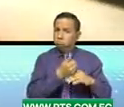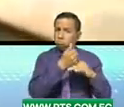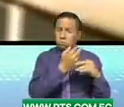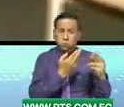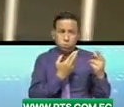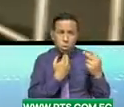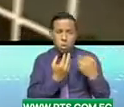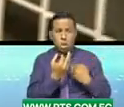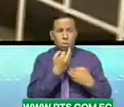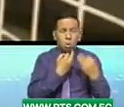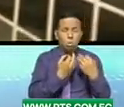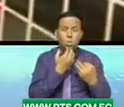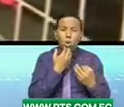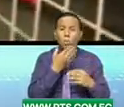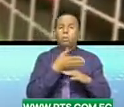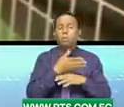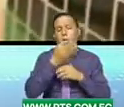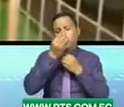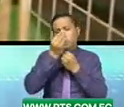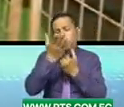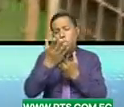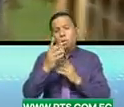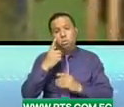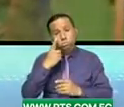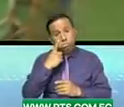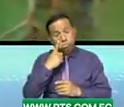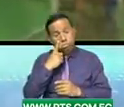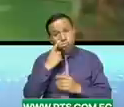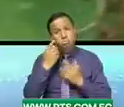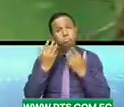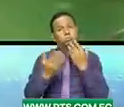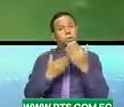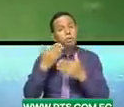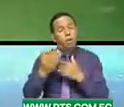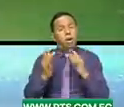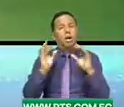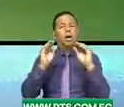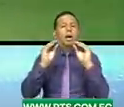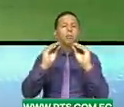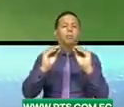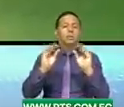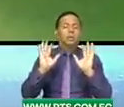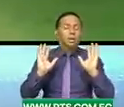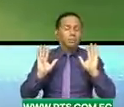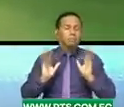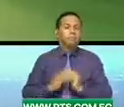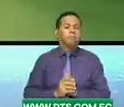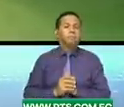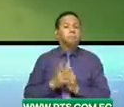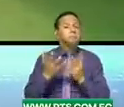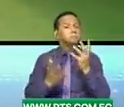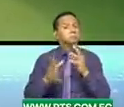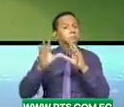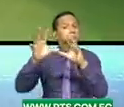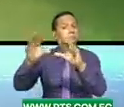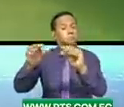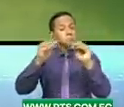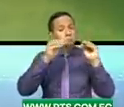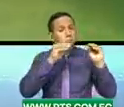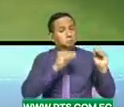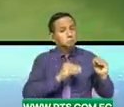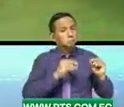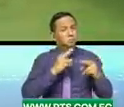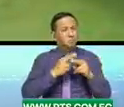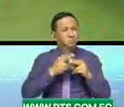la noticia lo amerita nosotros estaremos ahí pendientes también para informarles el traslado de lo que sería de